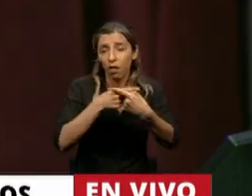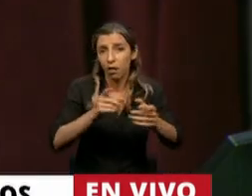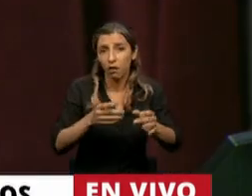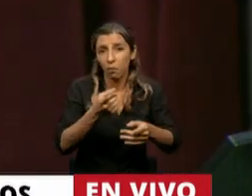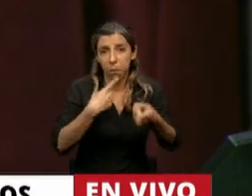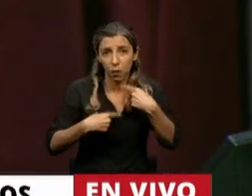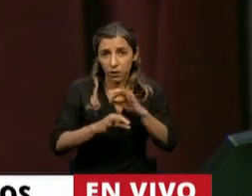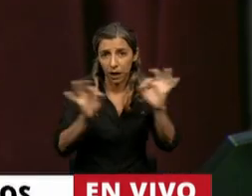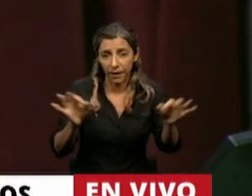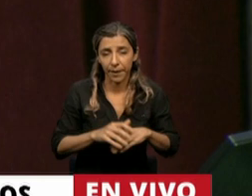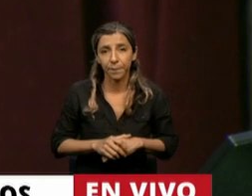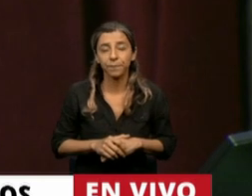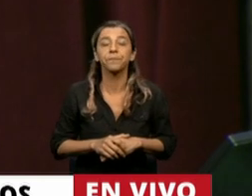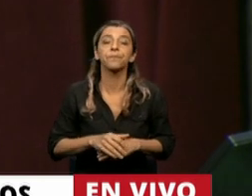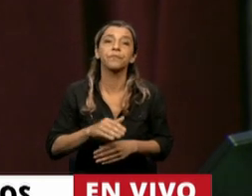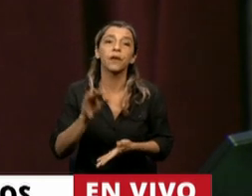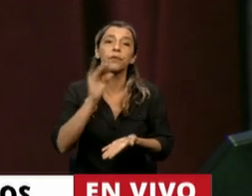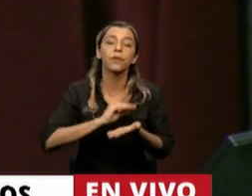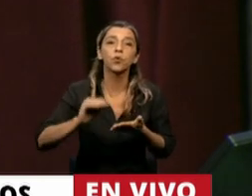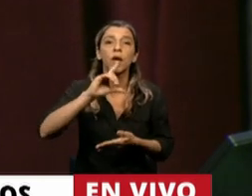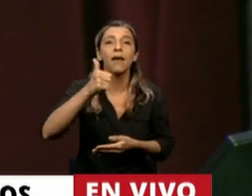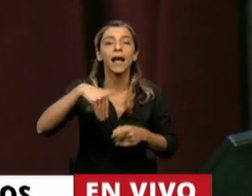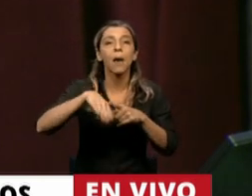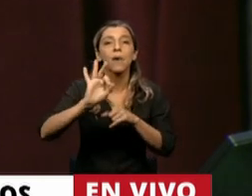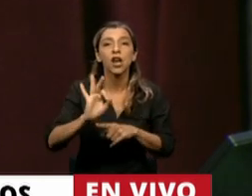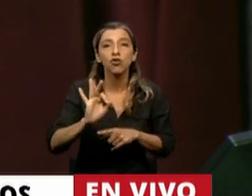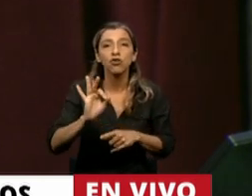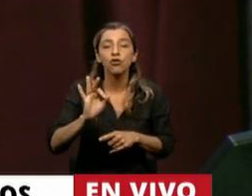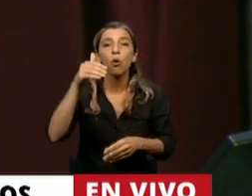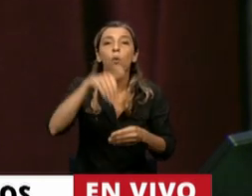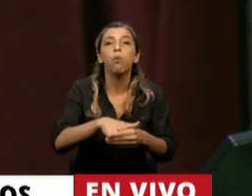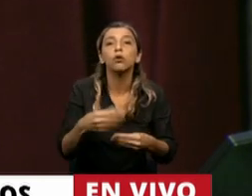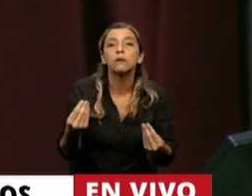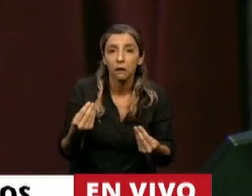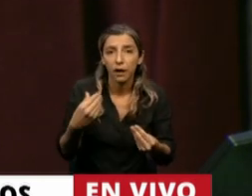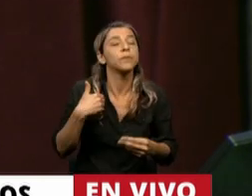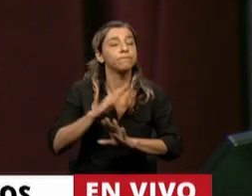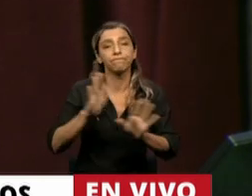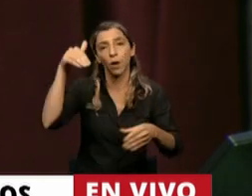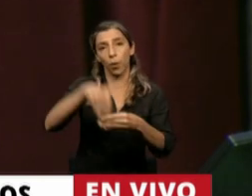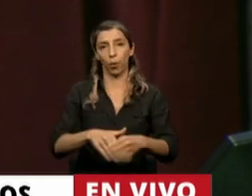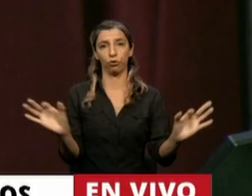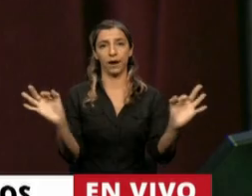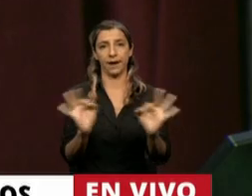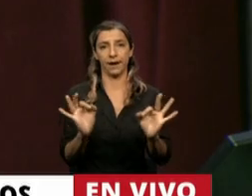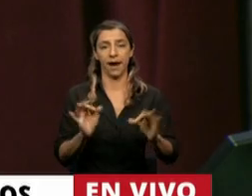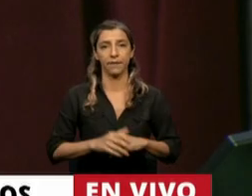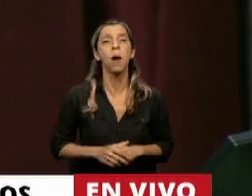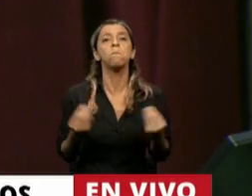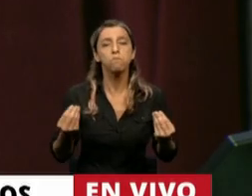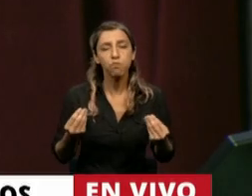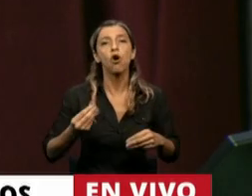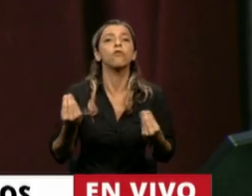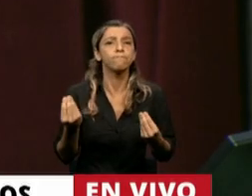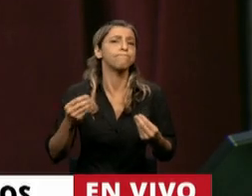por el sentido de su voto Le acabo de decir que me voy a abstener a raíz de las irregularidades que se